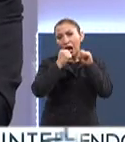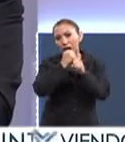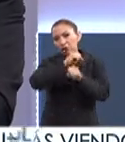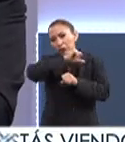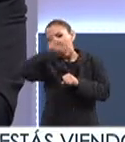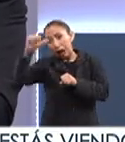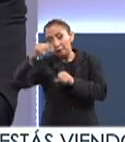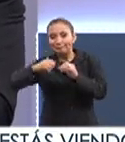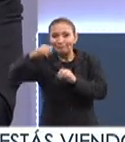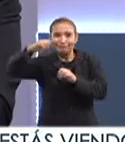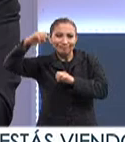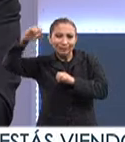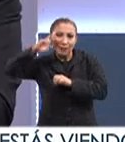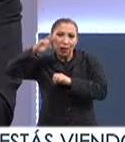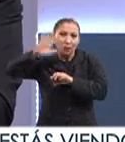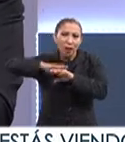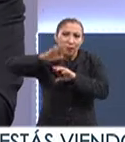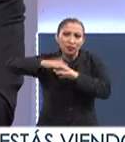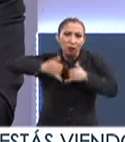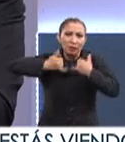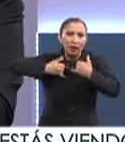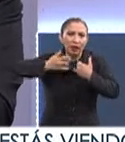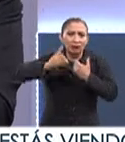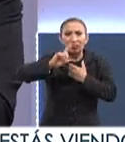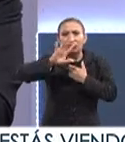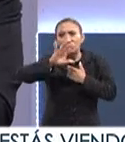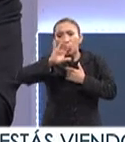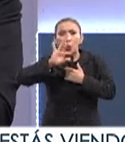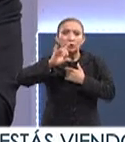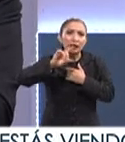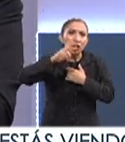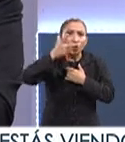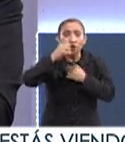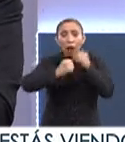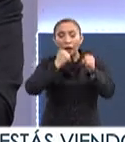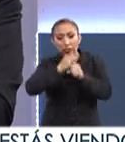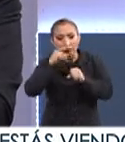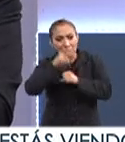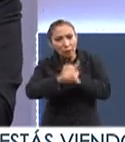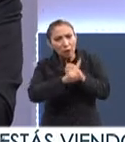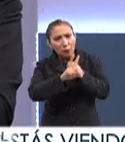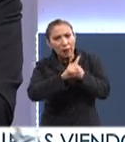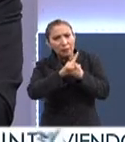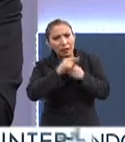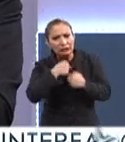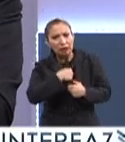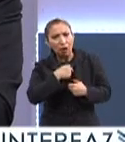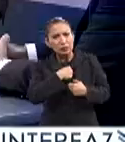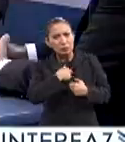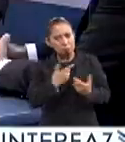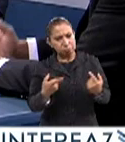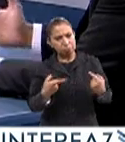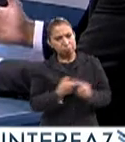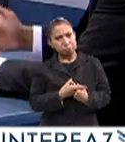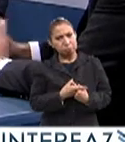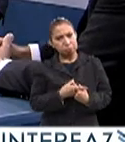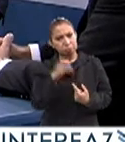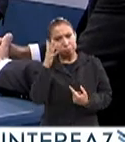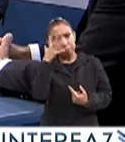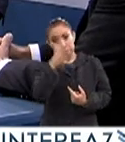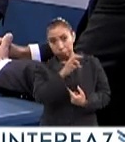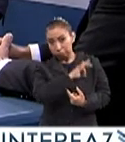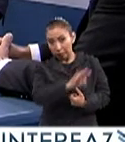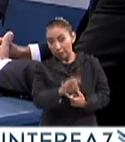años, desafortunadamente vemos gente cada vez más joven, 35, 38 años, ya nos pone en riesgo de tener un infarto y